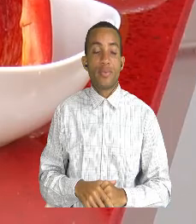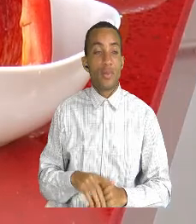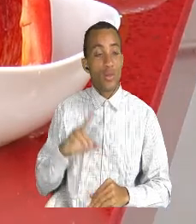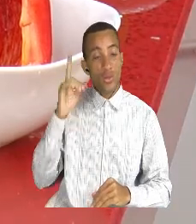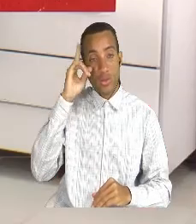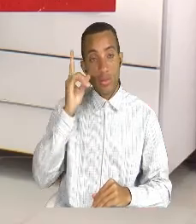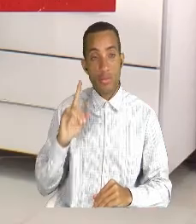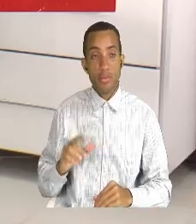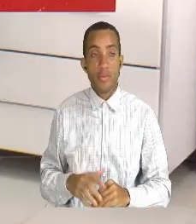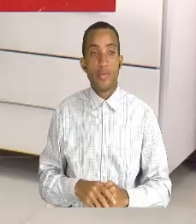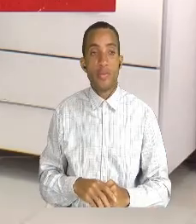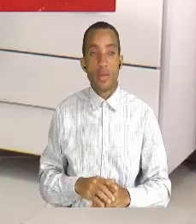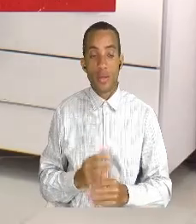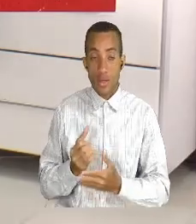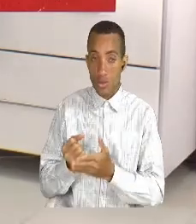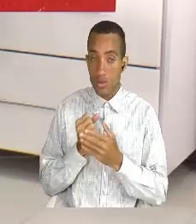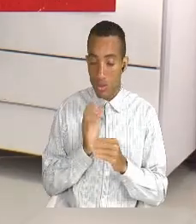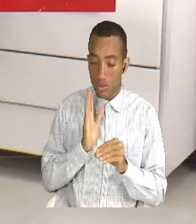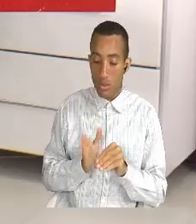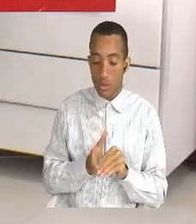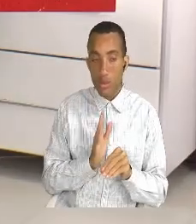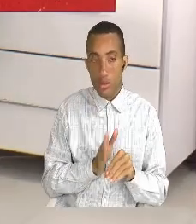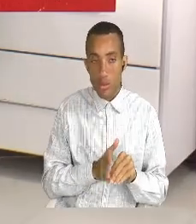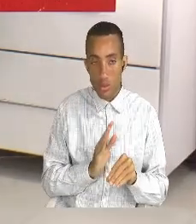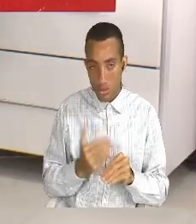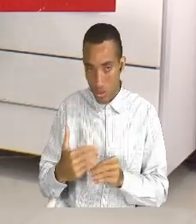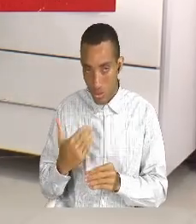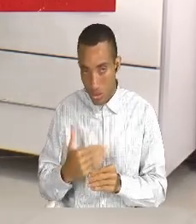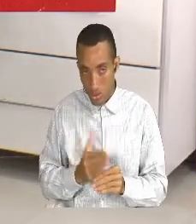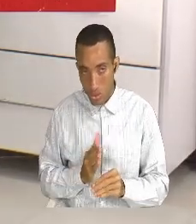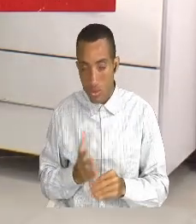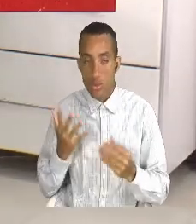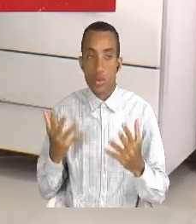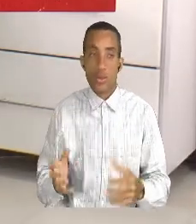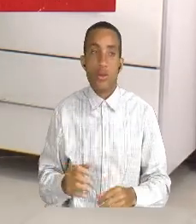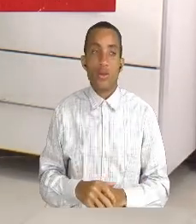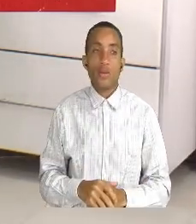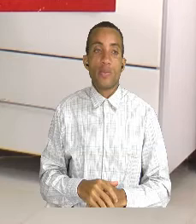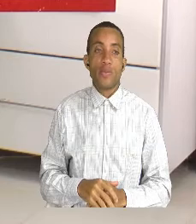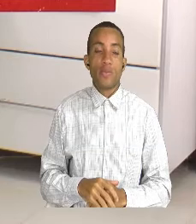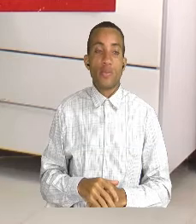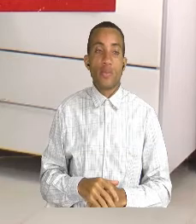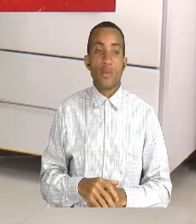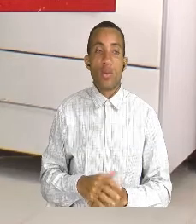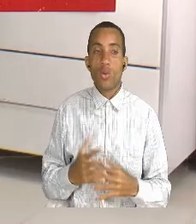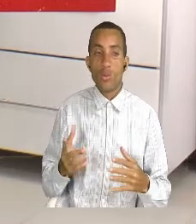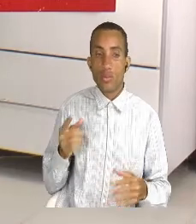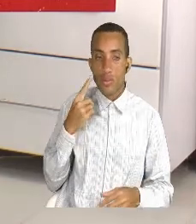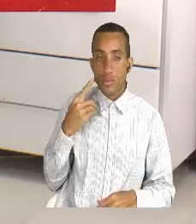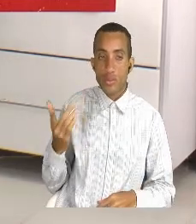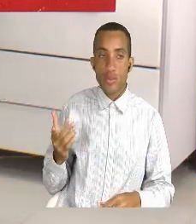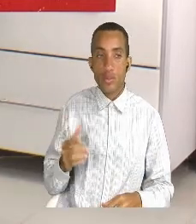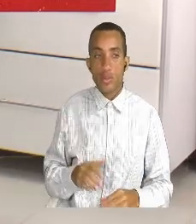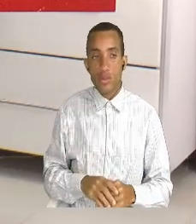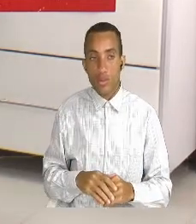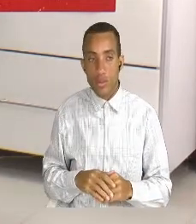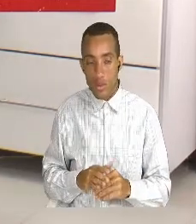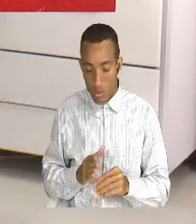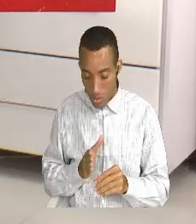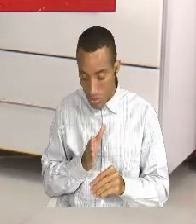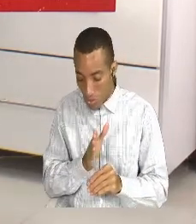me ayudas a picar, claro, o cambiamos de... No, sí. Yo quiero cortar los pimentones. Tú me dices cómo, en juliana. En juliana, sí, Roche.